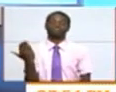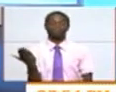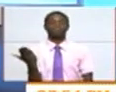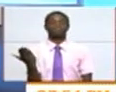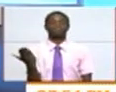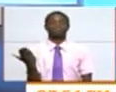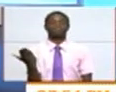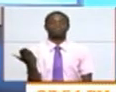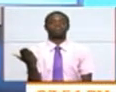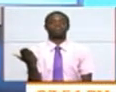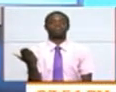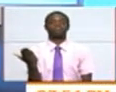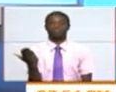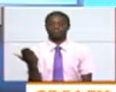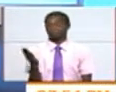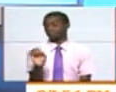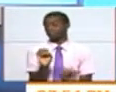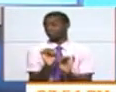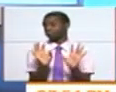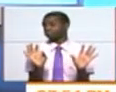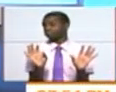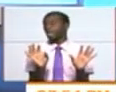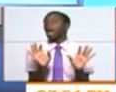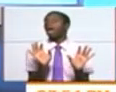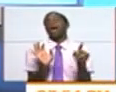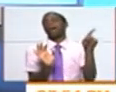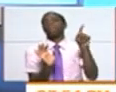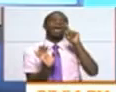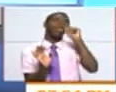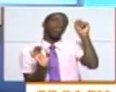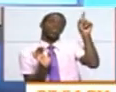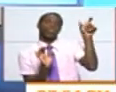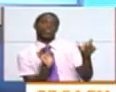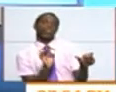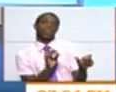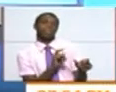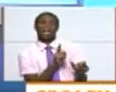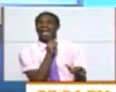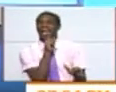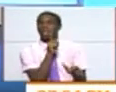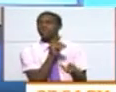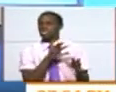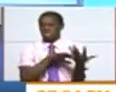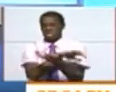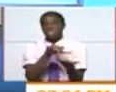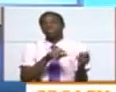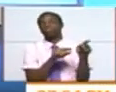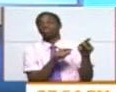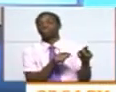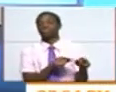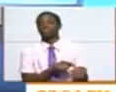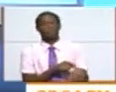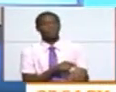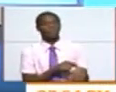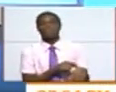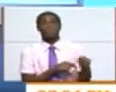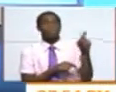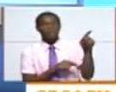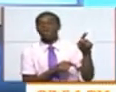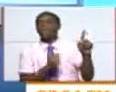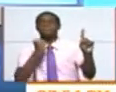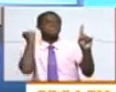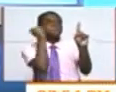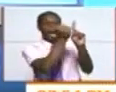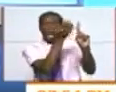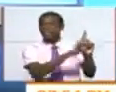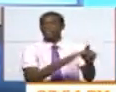el violento es Maduro, ¿no? Al que hay que asesinar, al que hay que